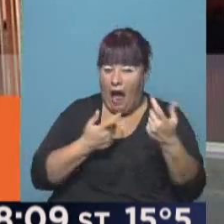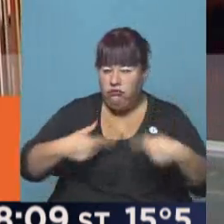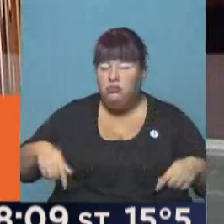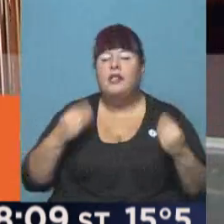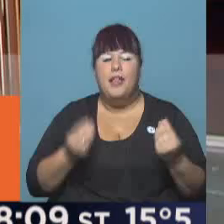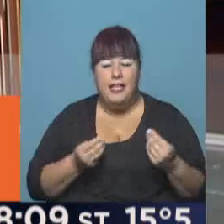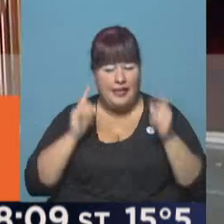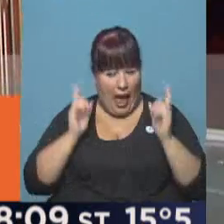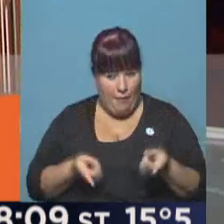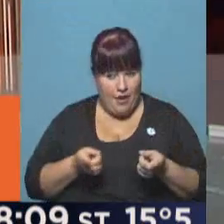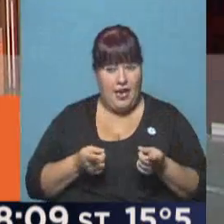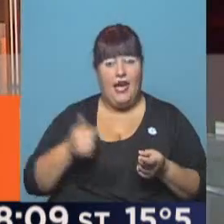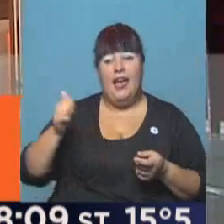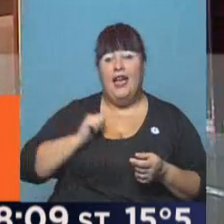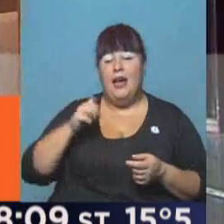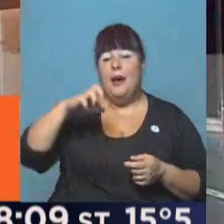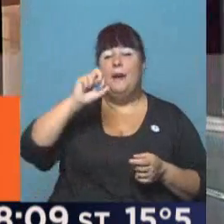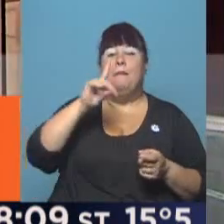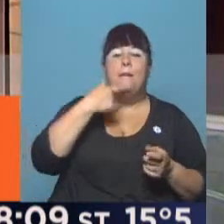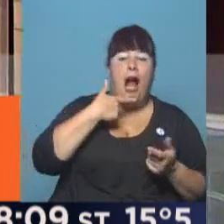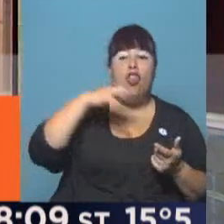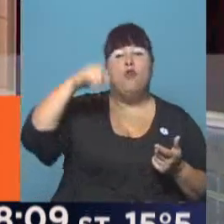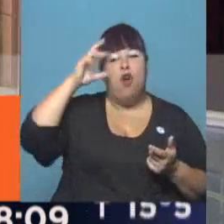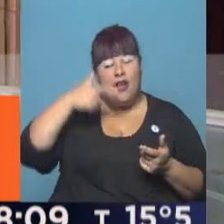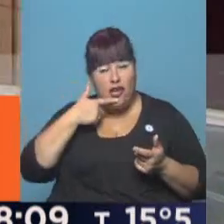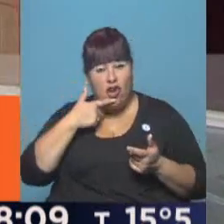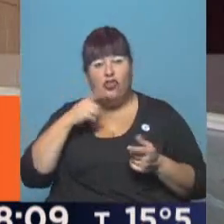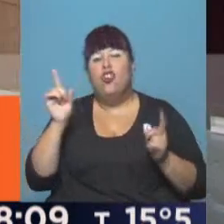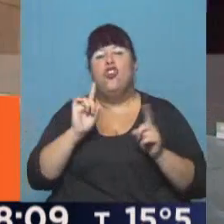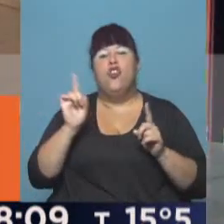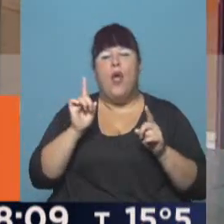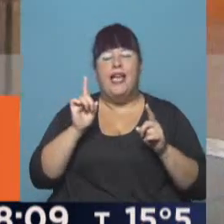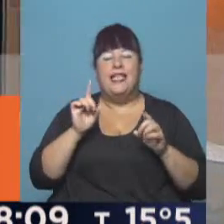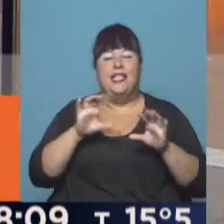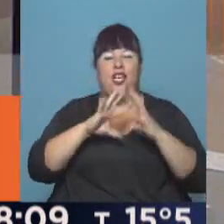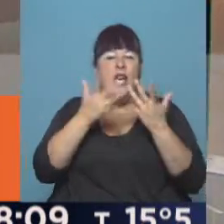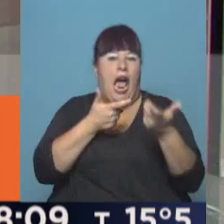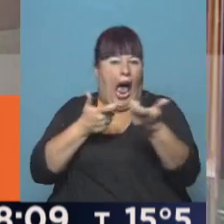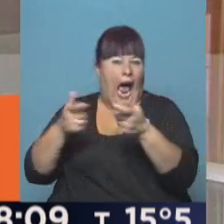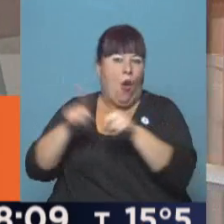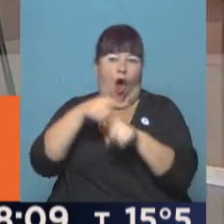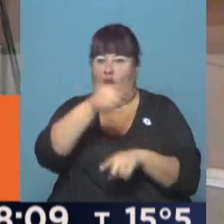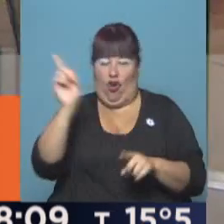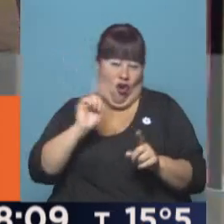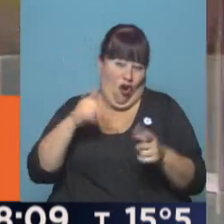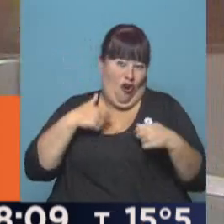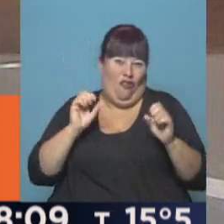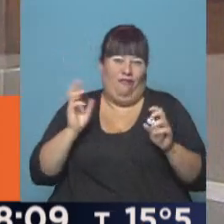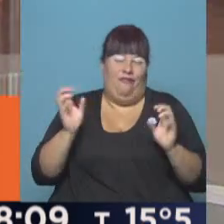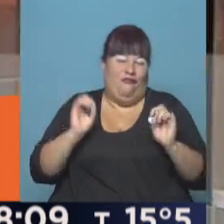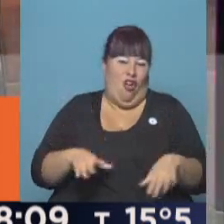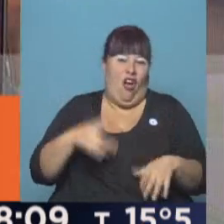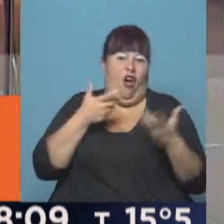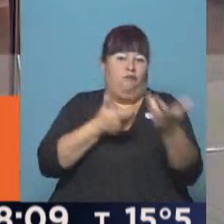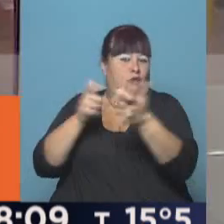estoy hablando también del regimiento de pardos y morenos, Claro, que aunque no tienen todas las armas que tiene el resto, por ejemplo, las